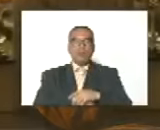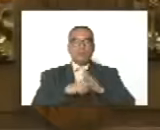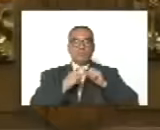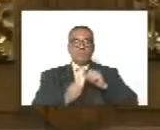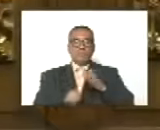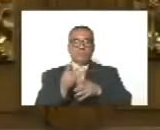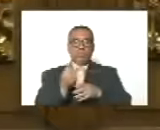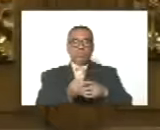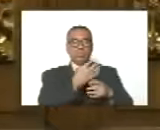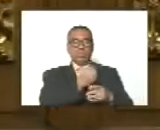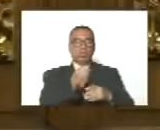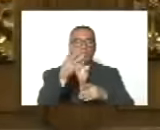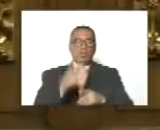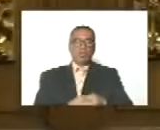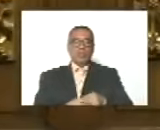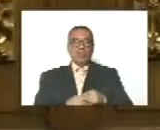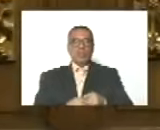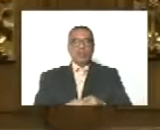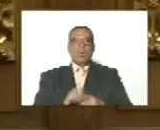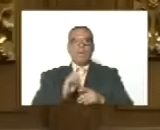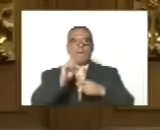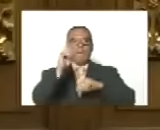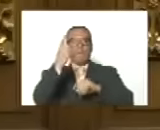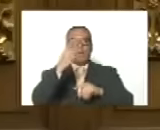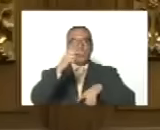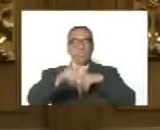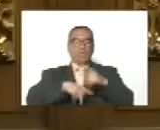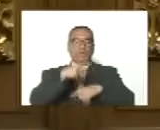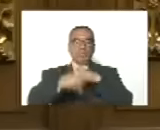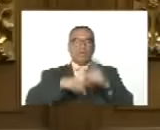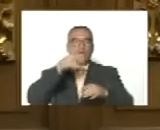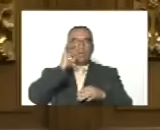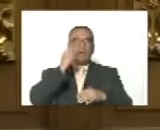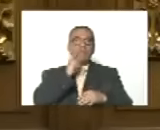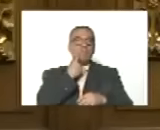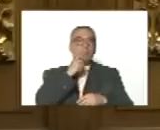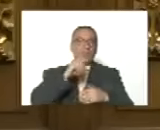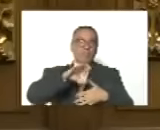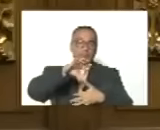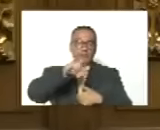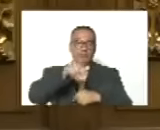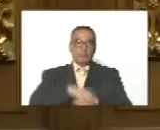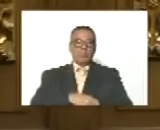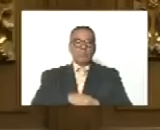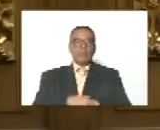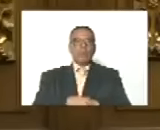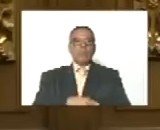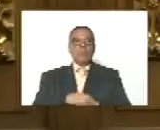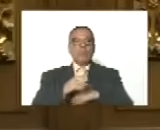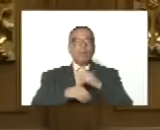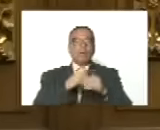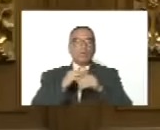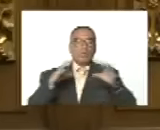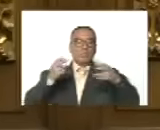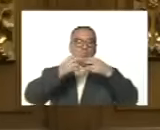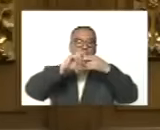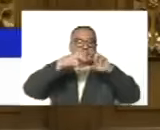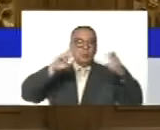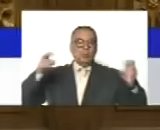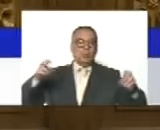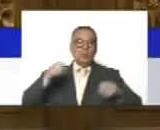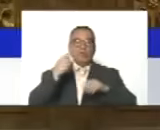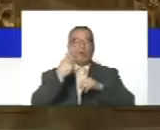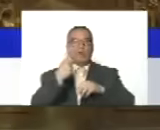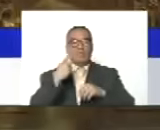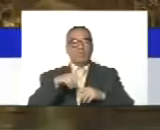afloró colocándose en los principales productores de café y cacao de Sudamérica y por ende resolviendo el tema de la